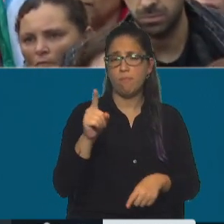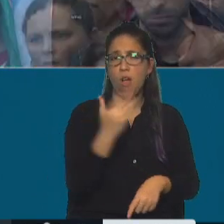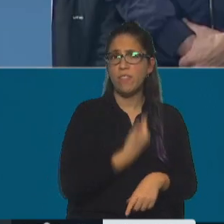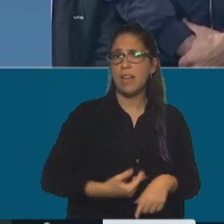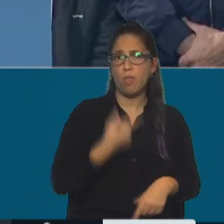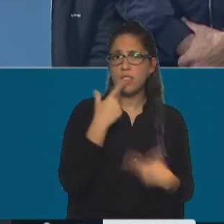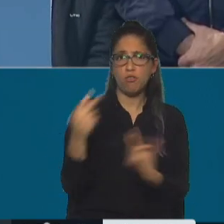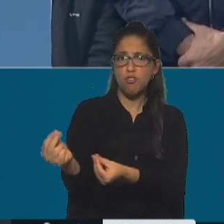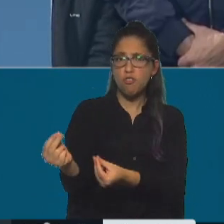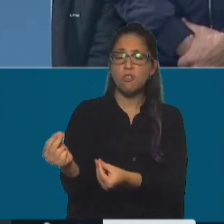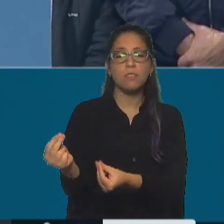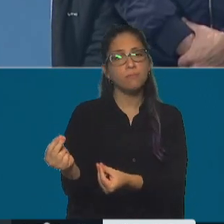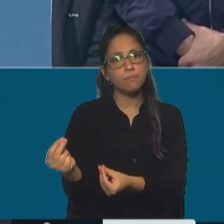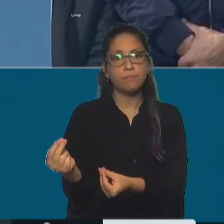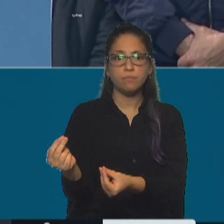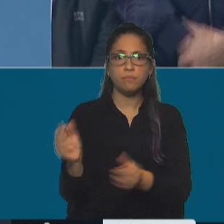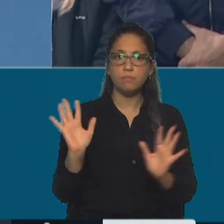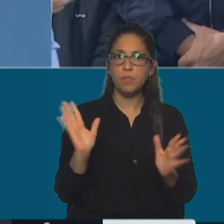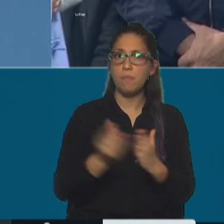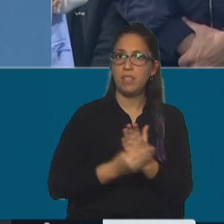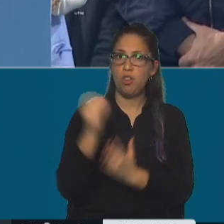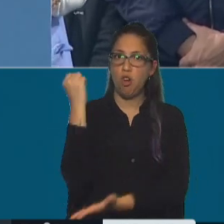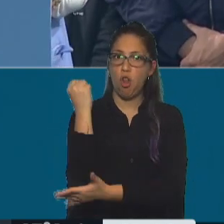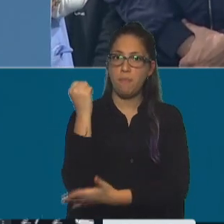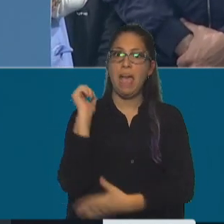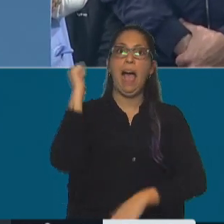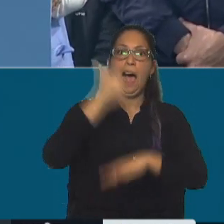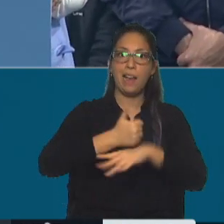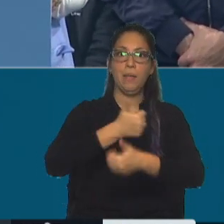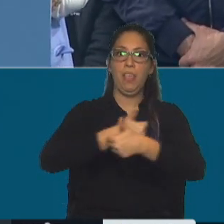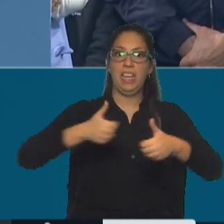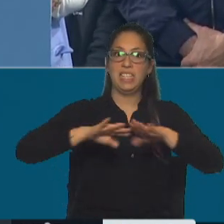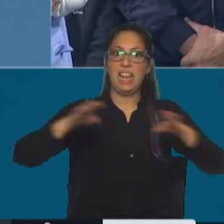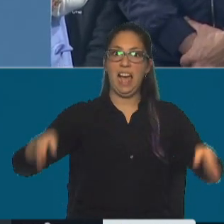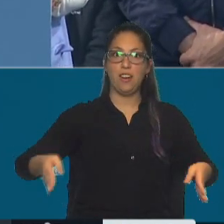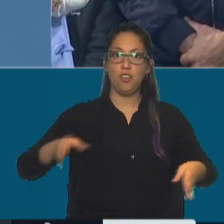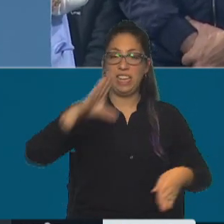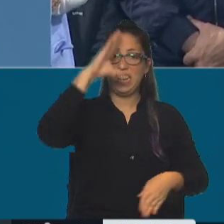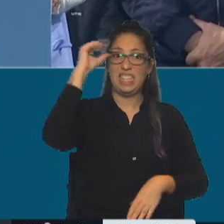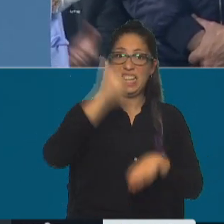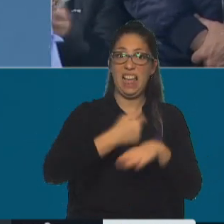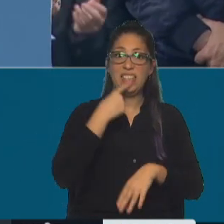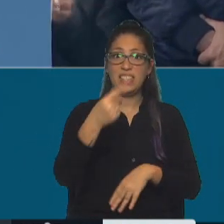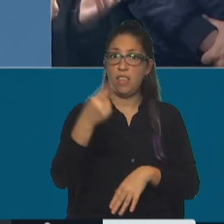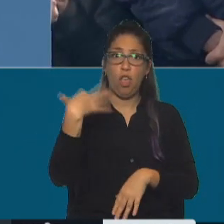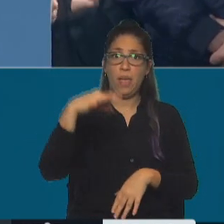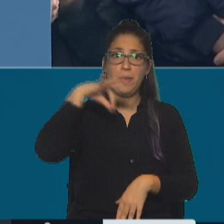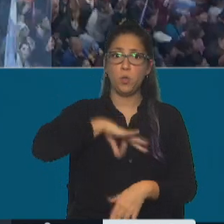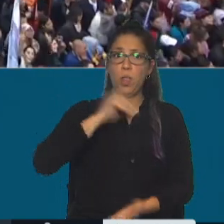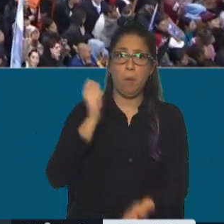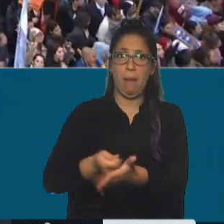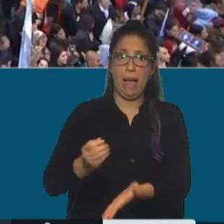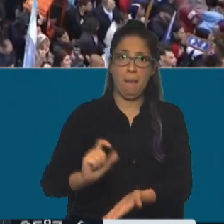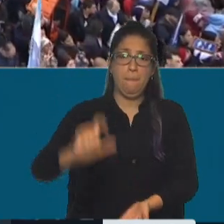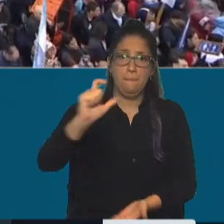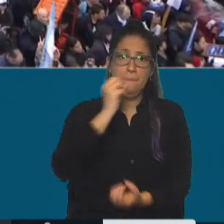ese sentido, pero digo, está el ministro de Economía arriba del escenario y está Cristina Kirchner señalando que hay que pagar mejores salarios